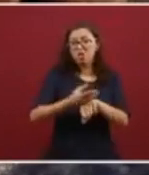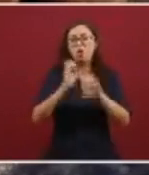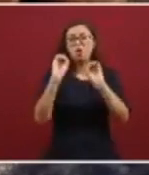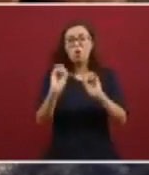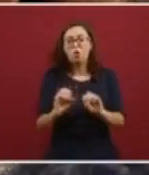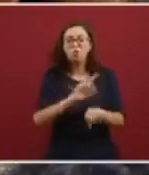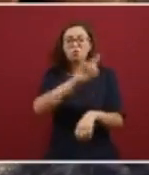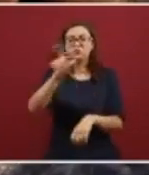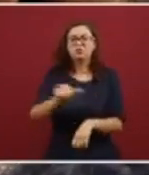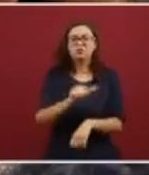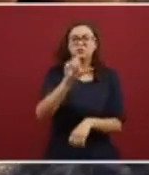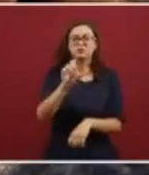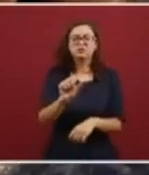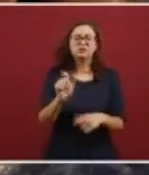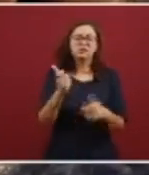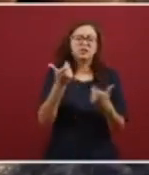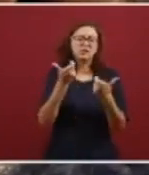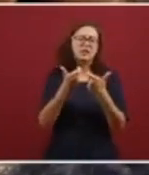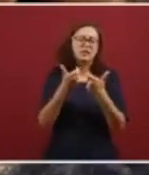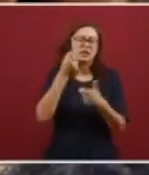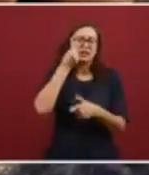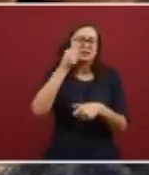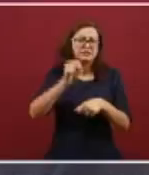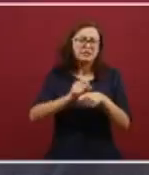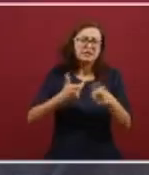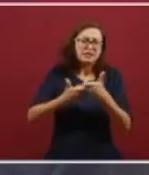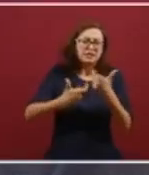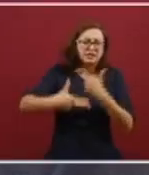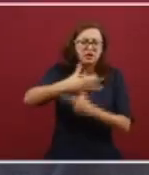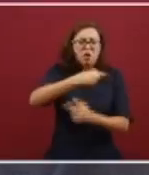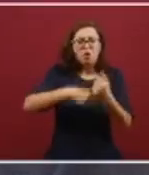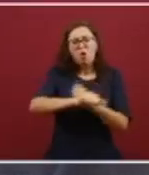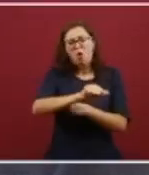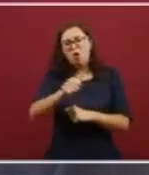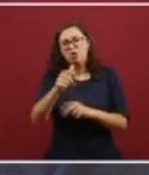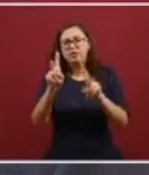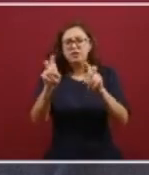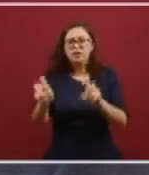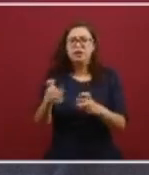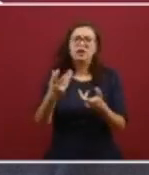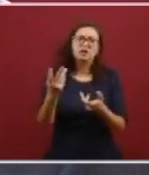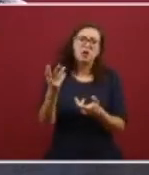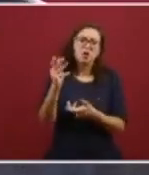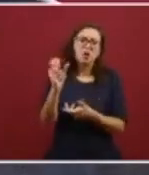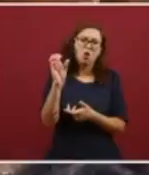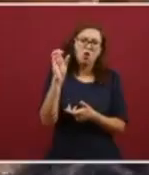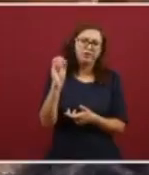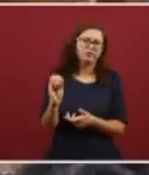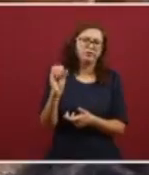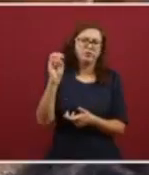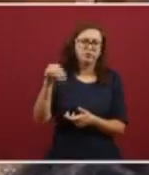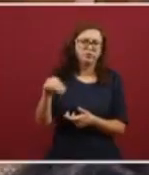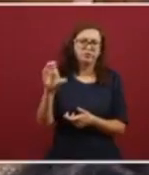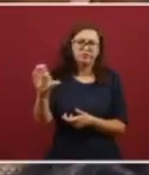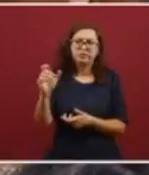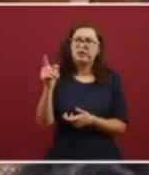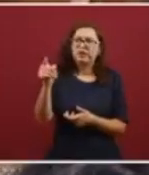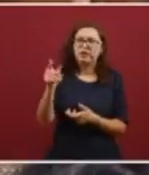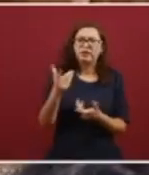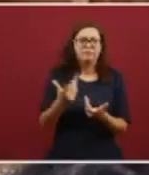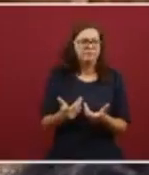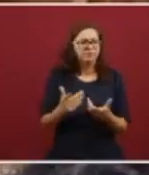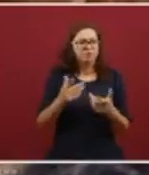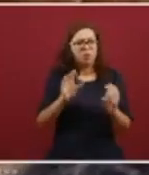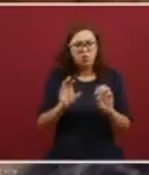ya decía la Secretaría de Economía, que tenían otras vías, por ejemplo, ante la Organización Mundial de Comercio, o su gobierno seguiría en